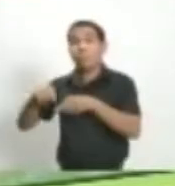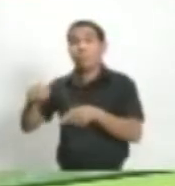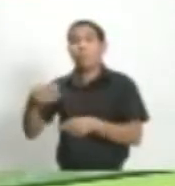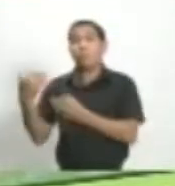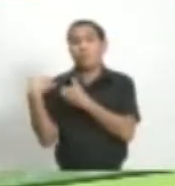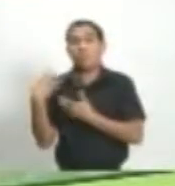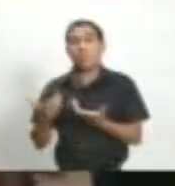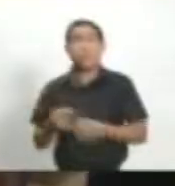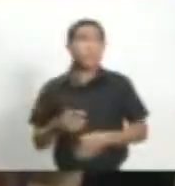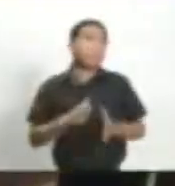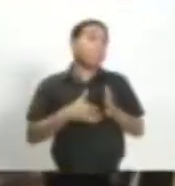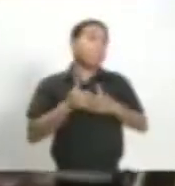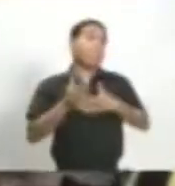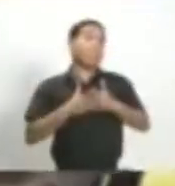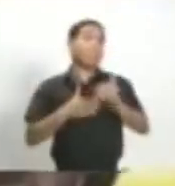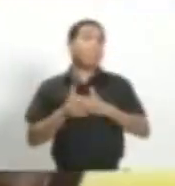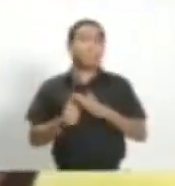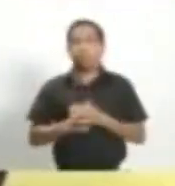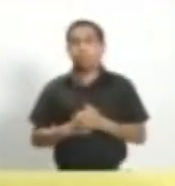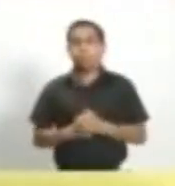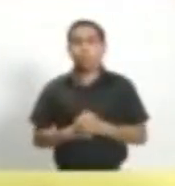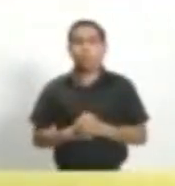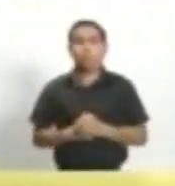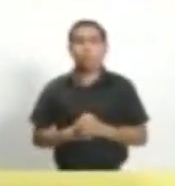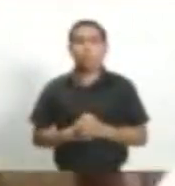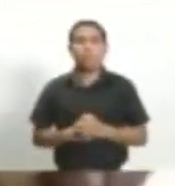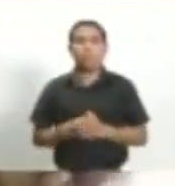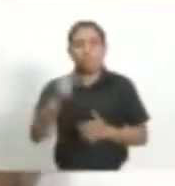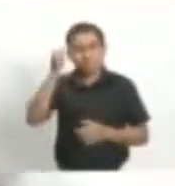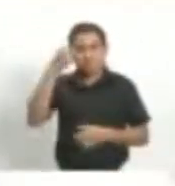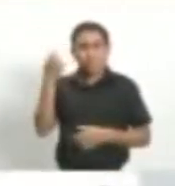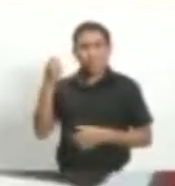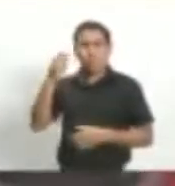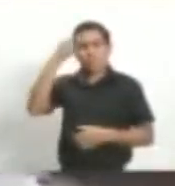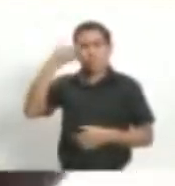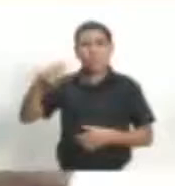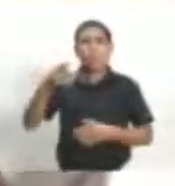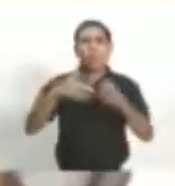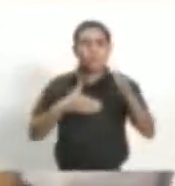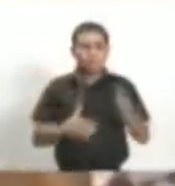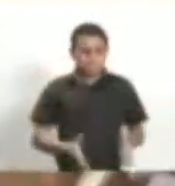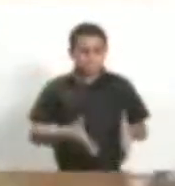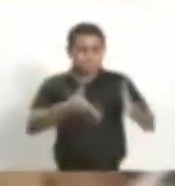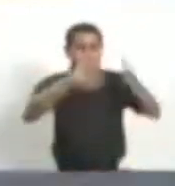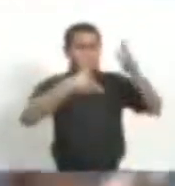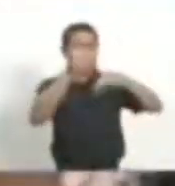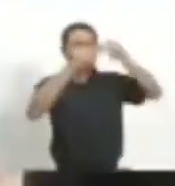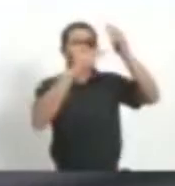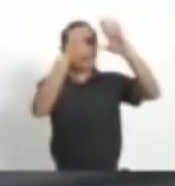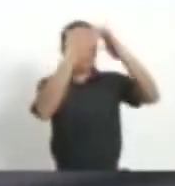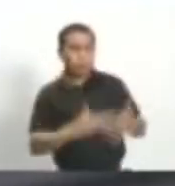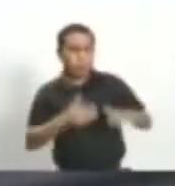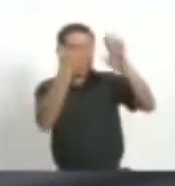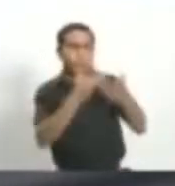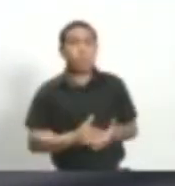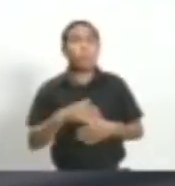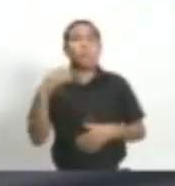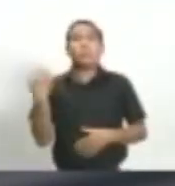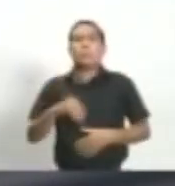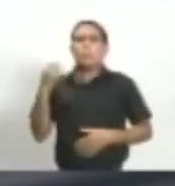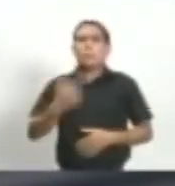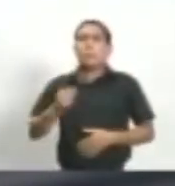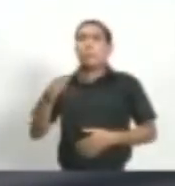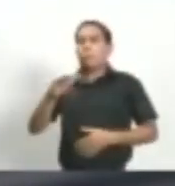competencia. Tras lo sucedido en Cartagena con el desplome de un edificio en construcción, se han encendido las alarmas en el